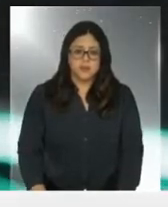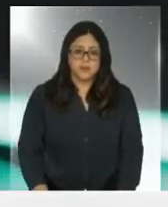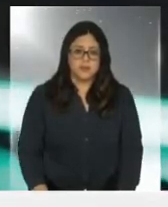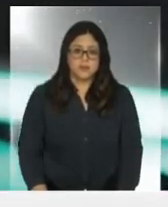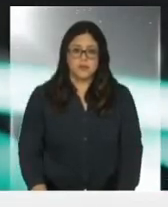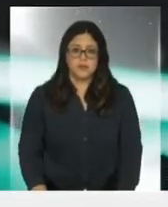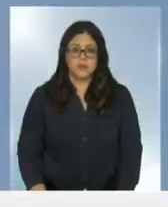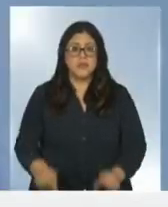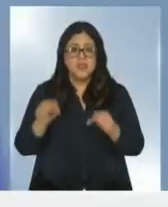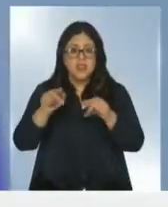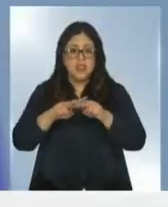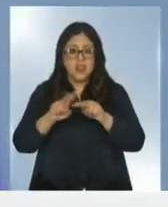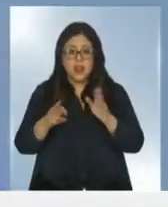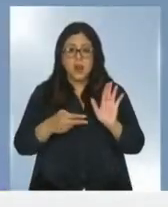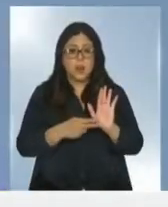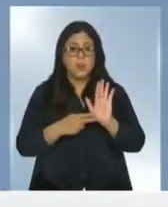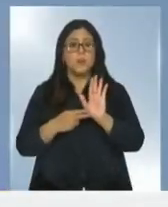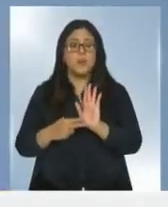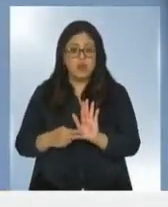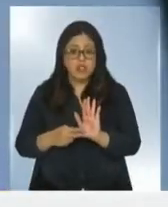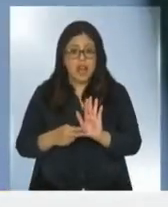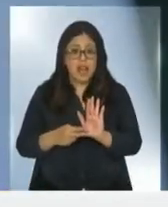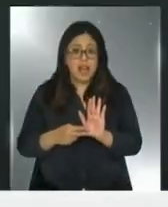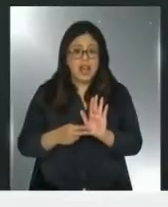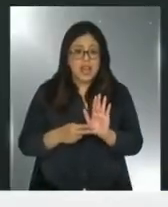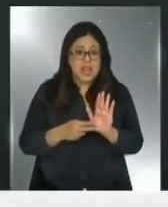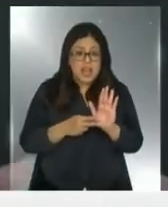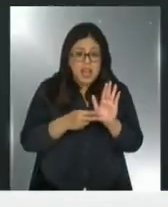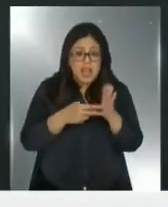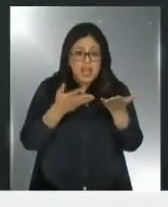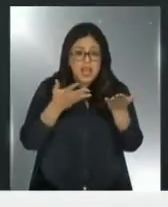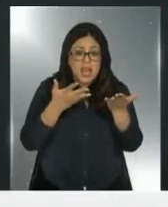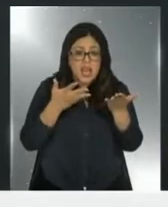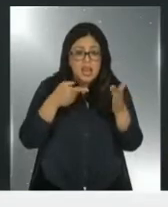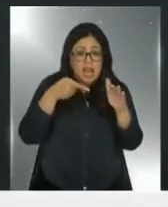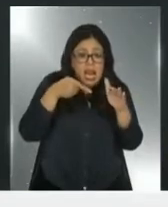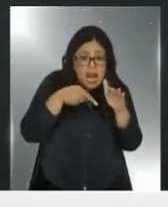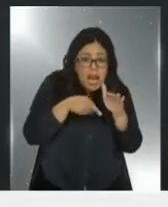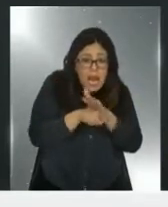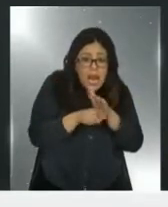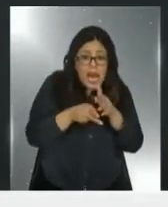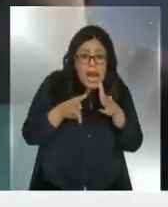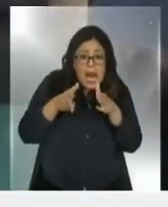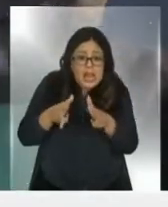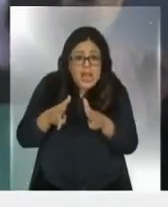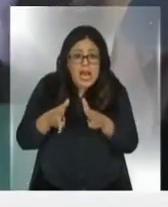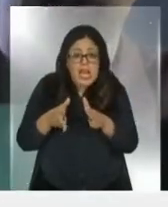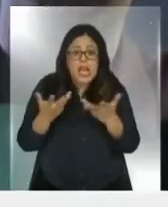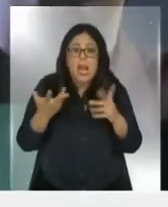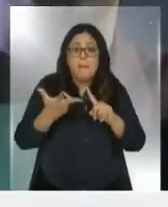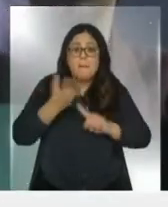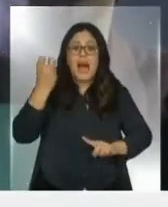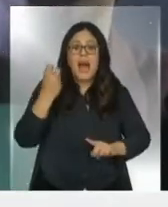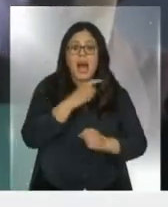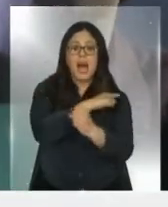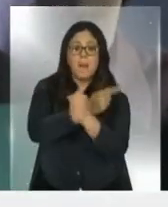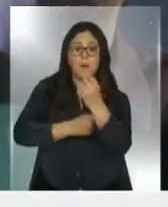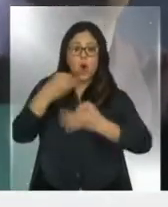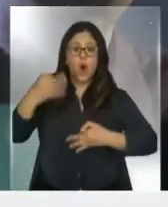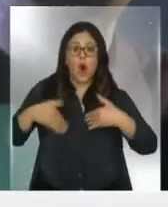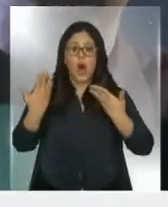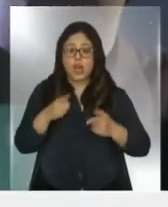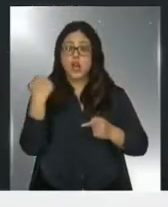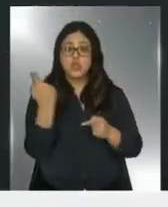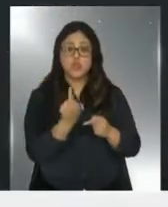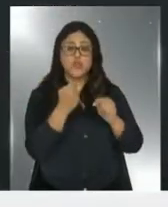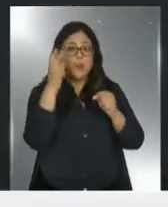Lo que vamos a hacer aquí es demostrar el ataque que fue utilizado para hackear el Poder Judicial. Para eso, lo que vamos a hacer es fabricar un